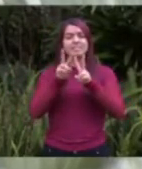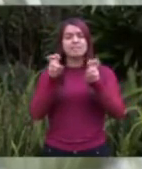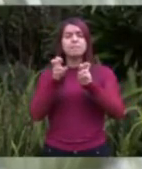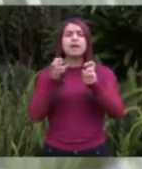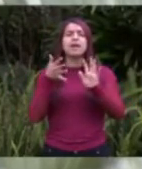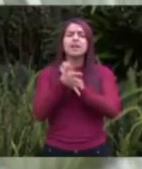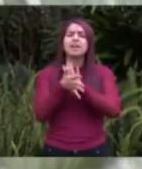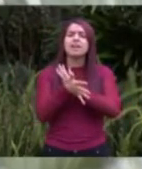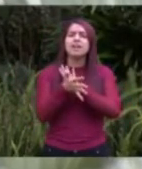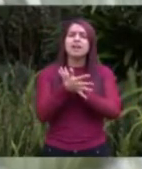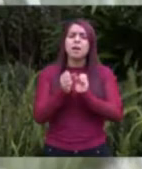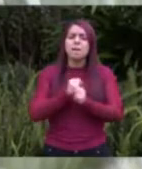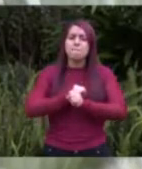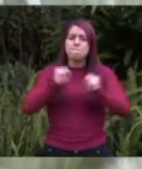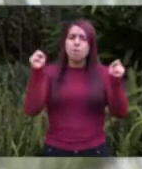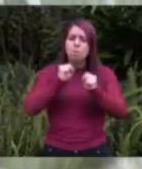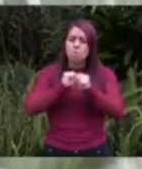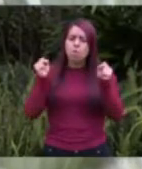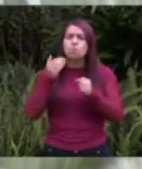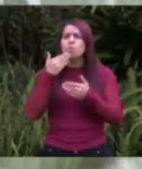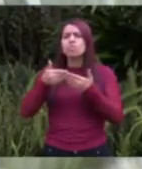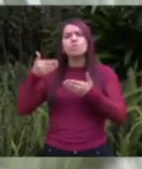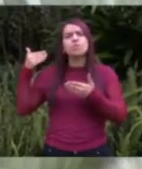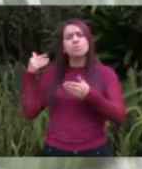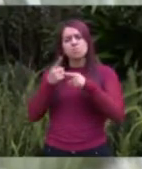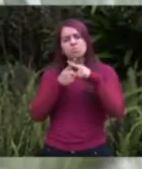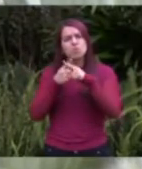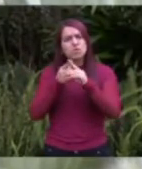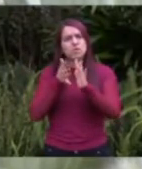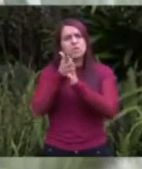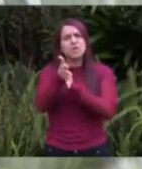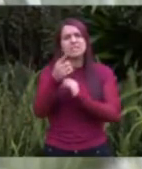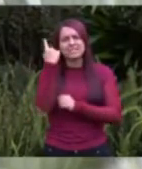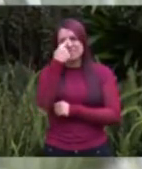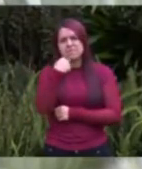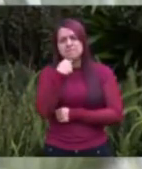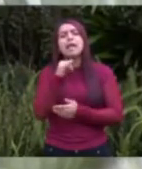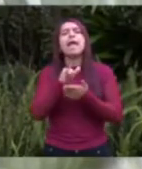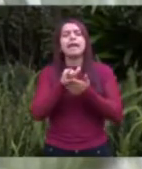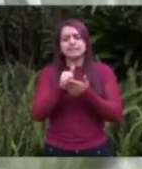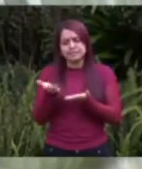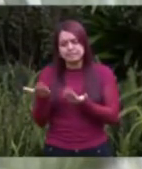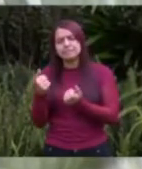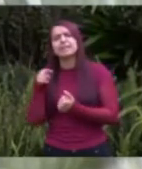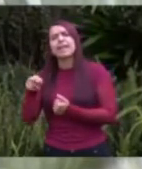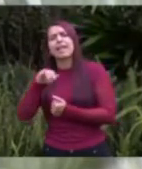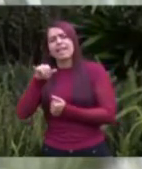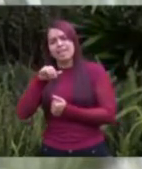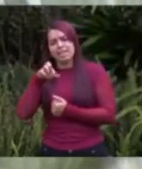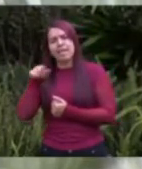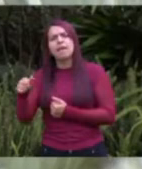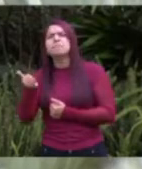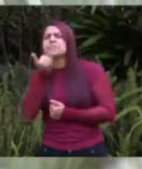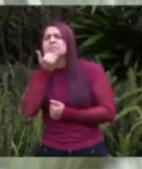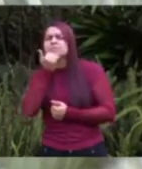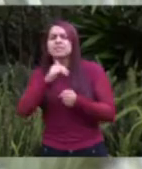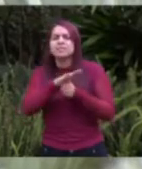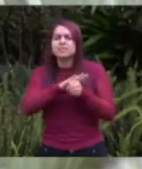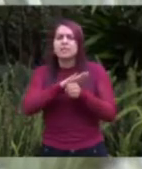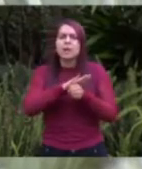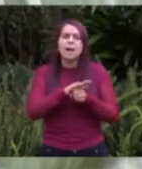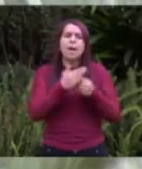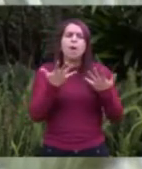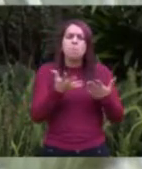antipersonal presentado por la Procuraduría en septiembre, también se solicitó a la JEP iniciar el macrocaso sobre medios y